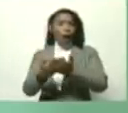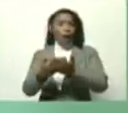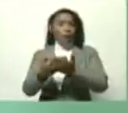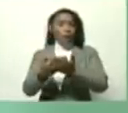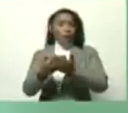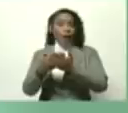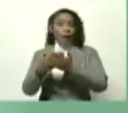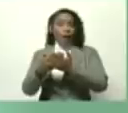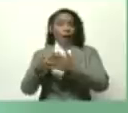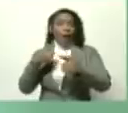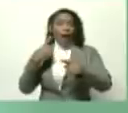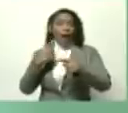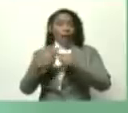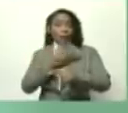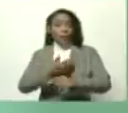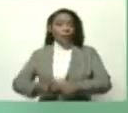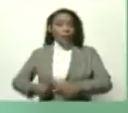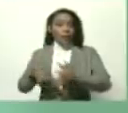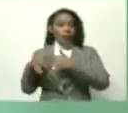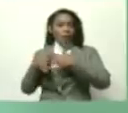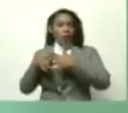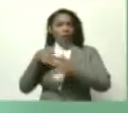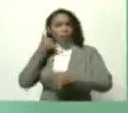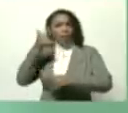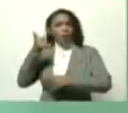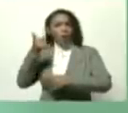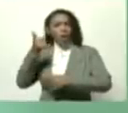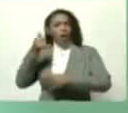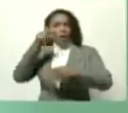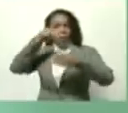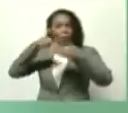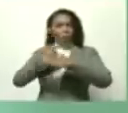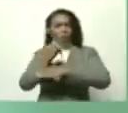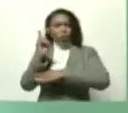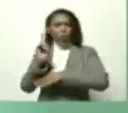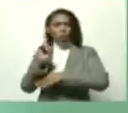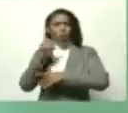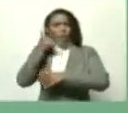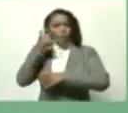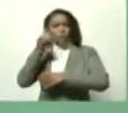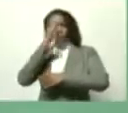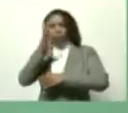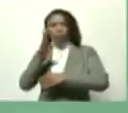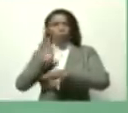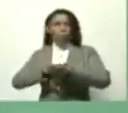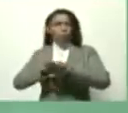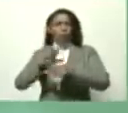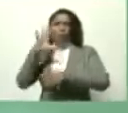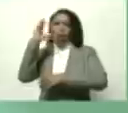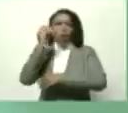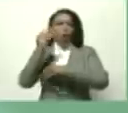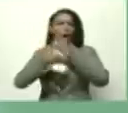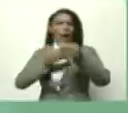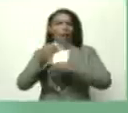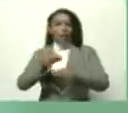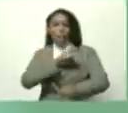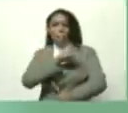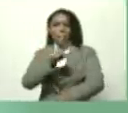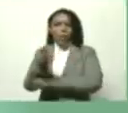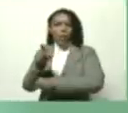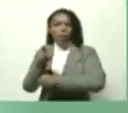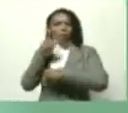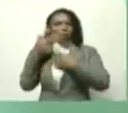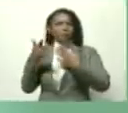Trump llama a Duque no porque te molesto porque haya aumentado el cultivo de cocaína, de hoja de coca en Colombia, no, lo llama porque no logró lo que Trump le ordenó, que